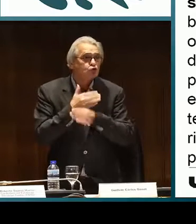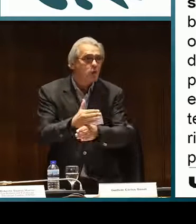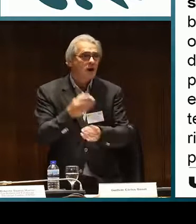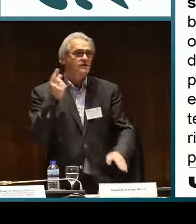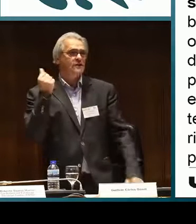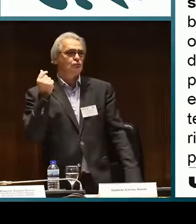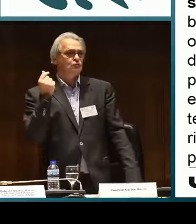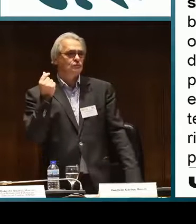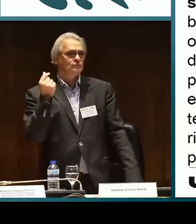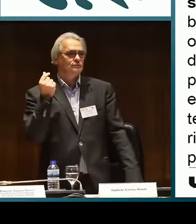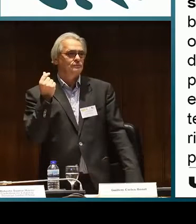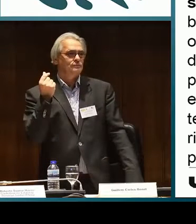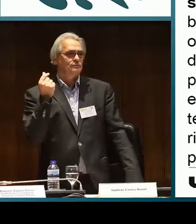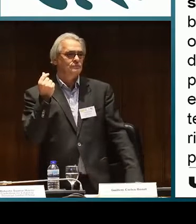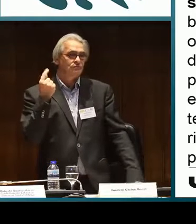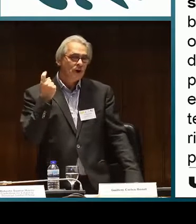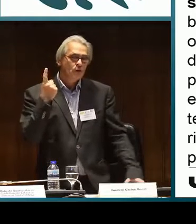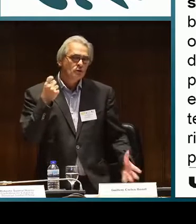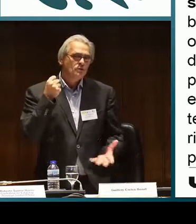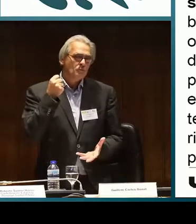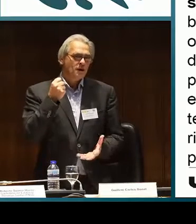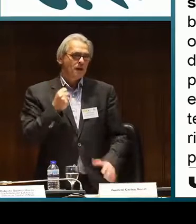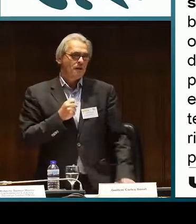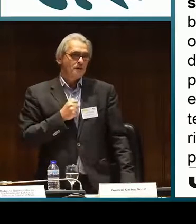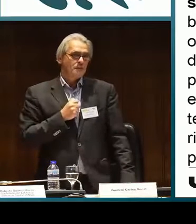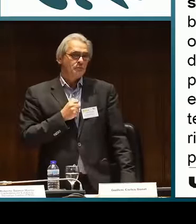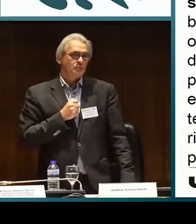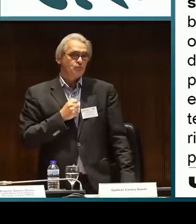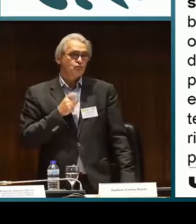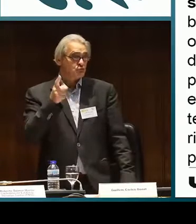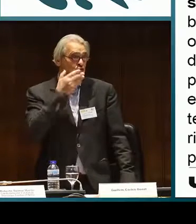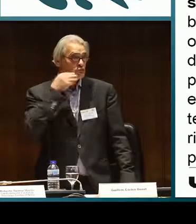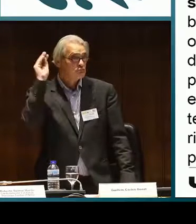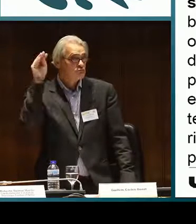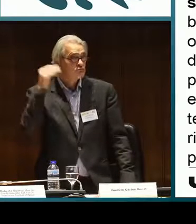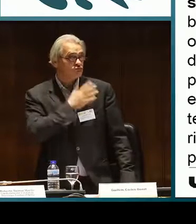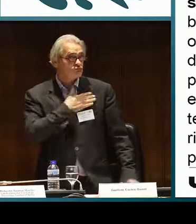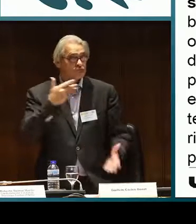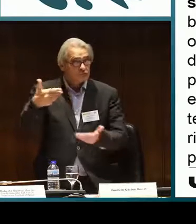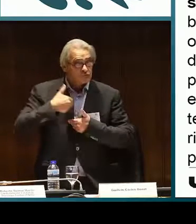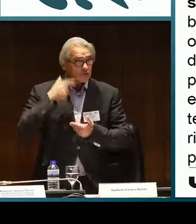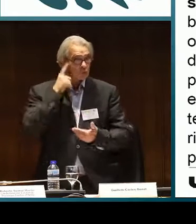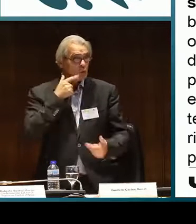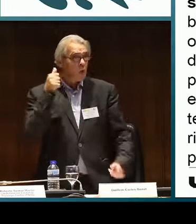suficientes para poder contar con este canal, pero lo que no hay son recursos, especialmente